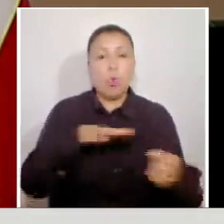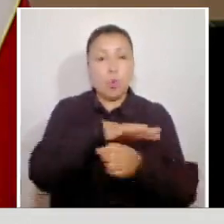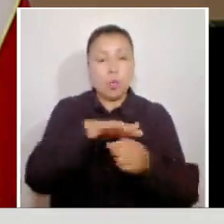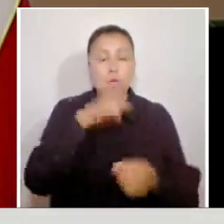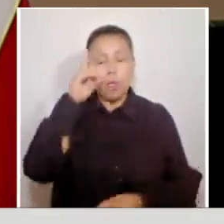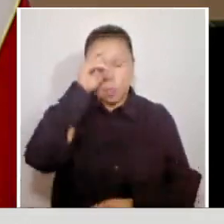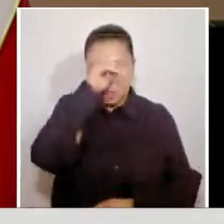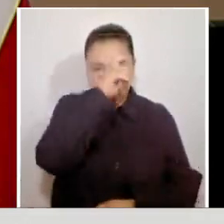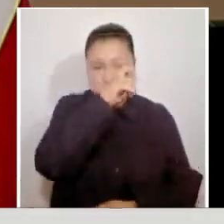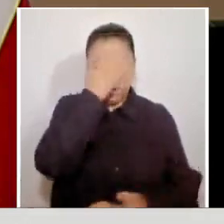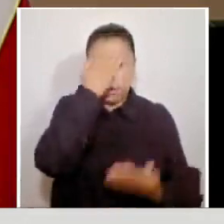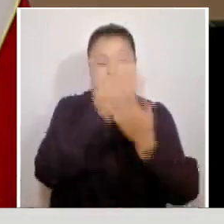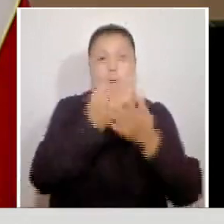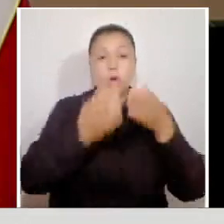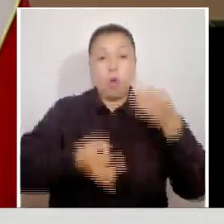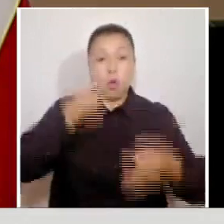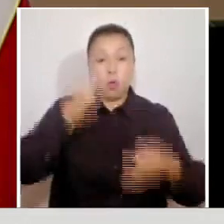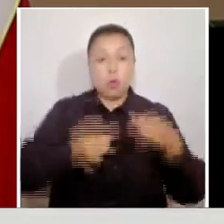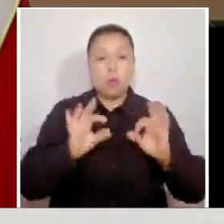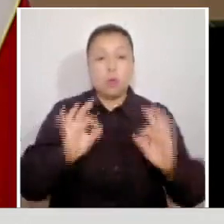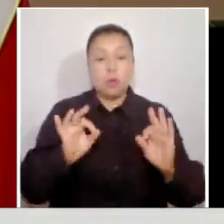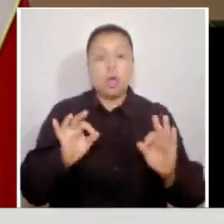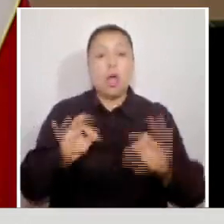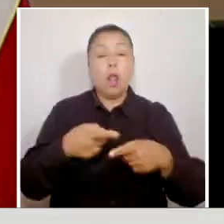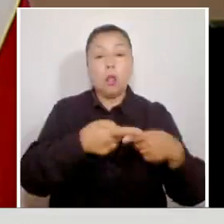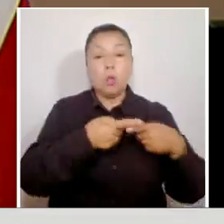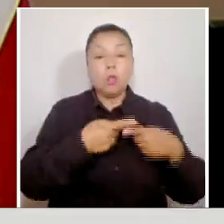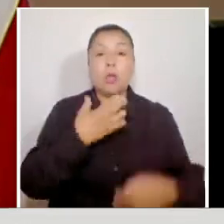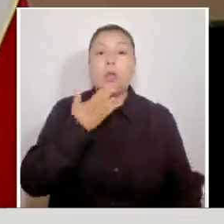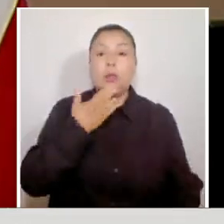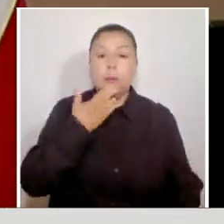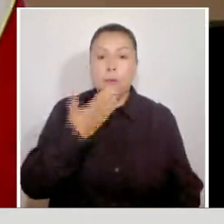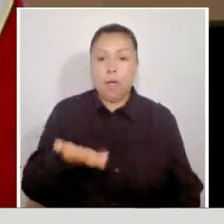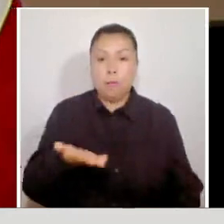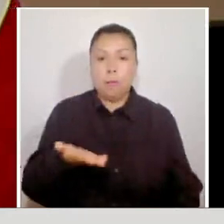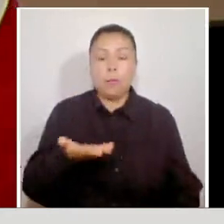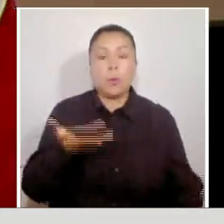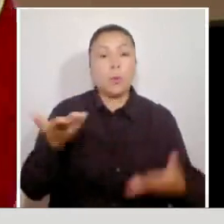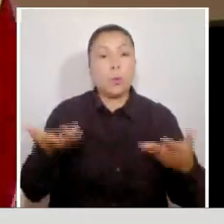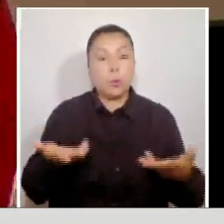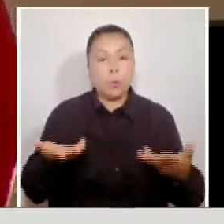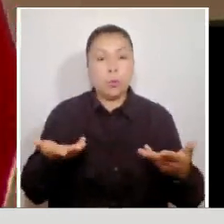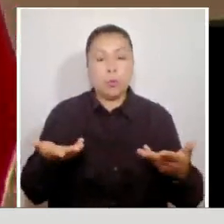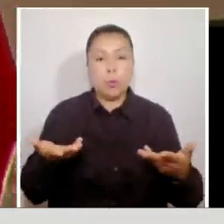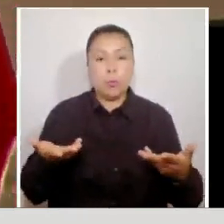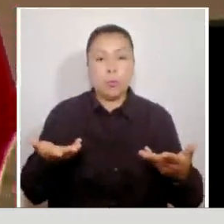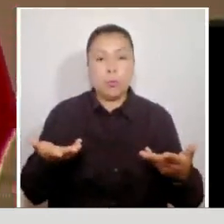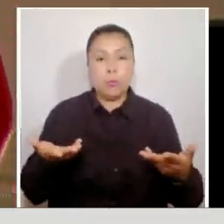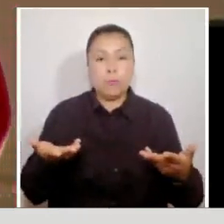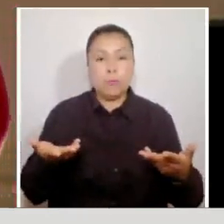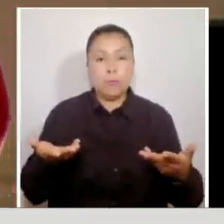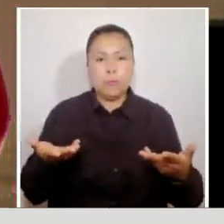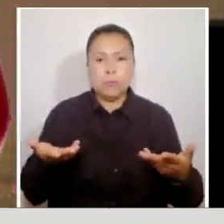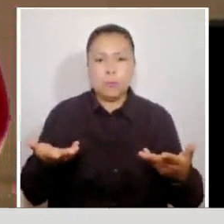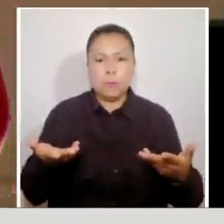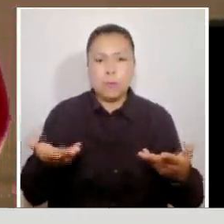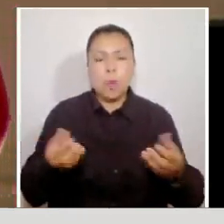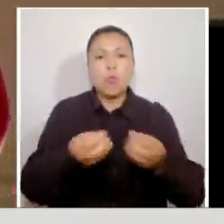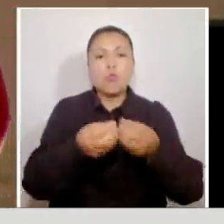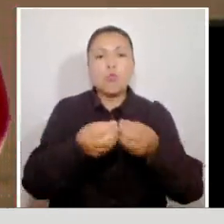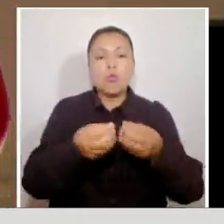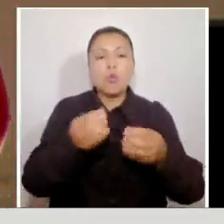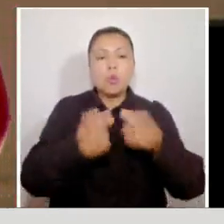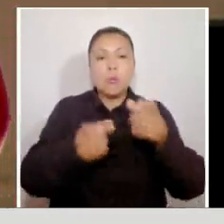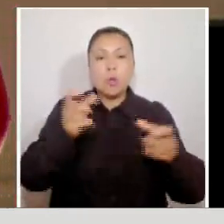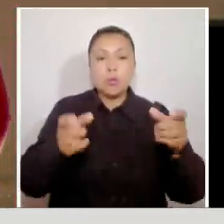enfrentando la justicia y por supuesto la sociedad también como es que mucha gente que comete delitos